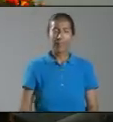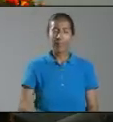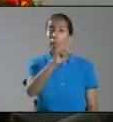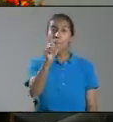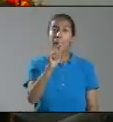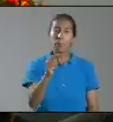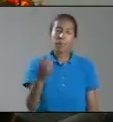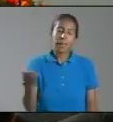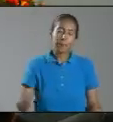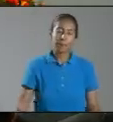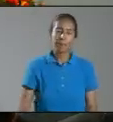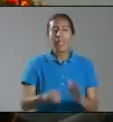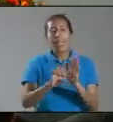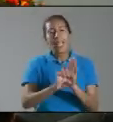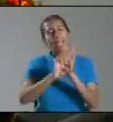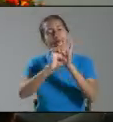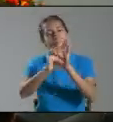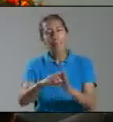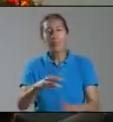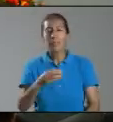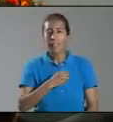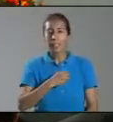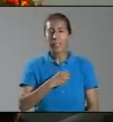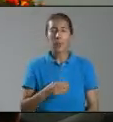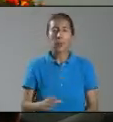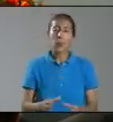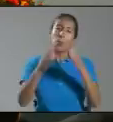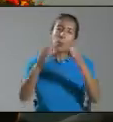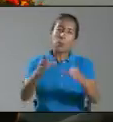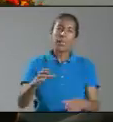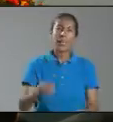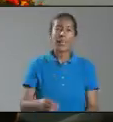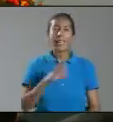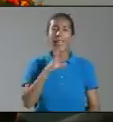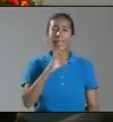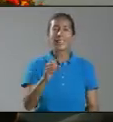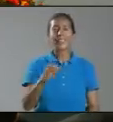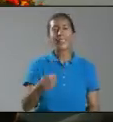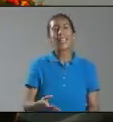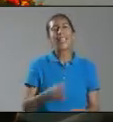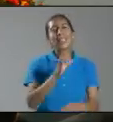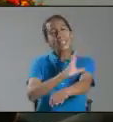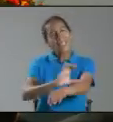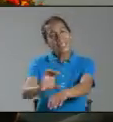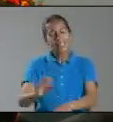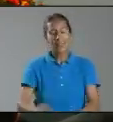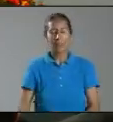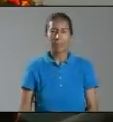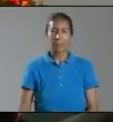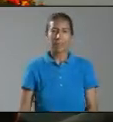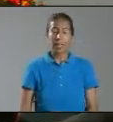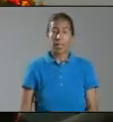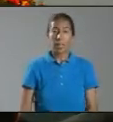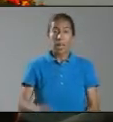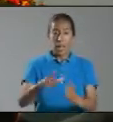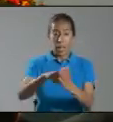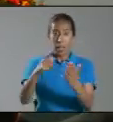Bueno, pues el ejemplo que le quiero poner es el siguiente. Yo sé que son 66 y aprendérselos de